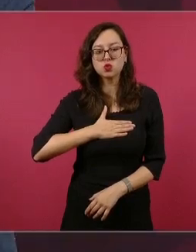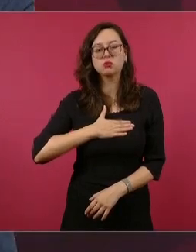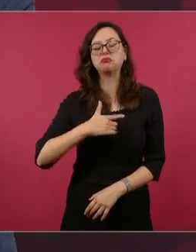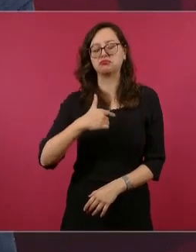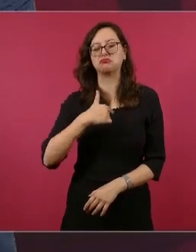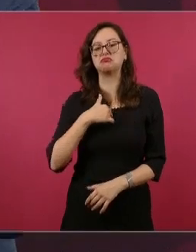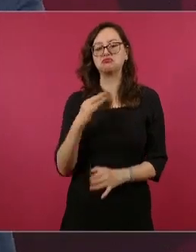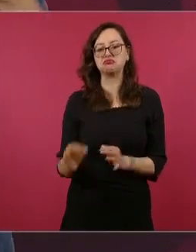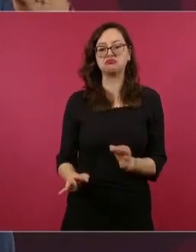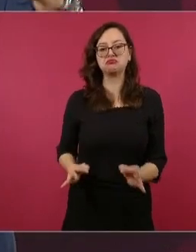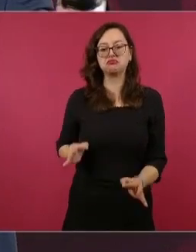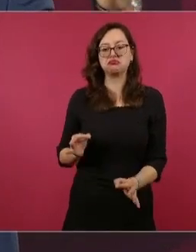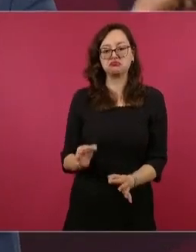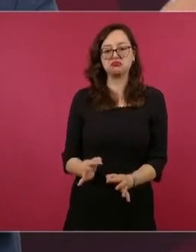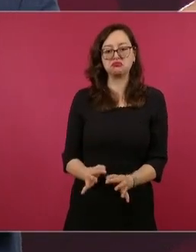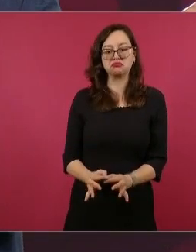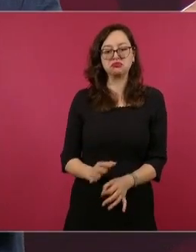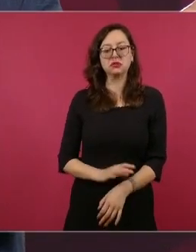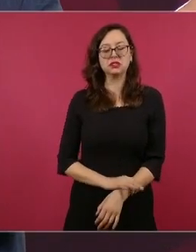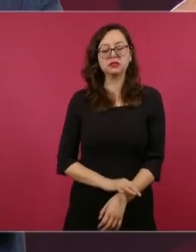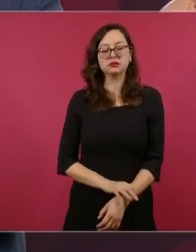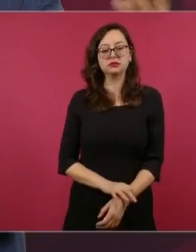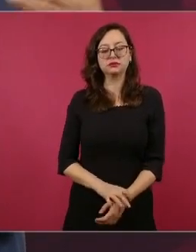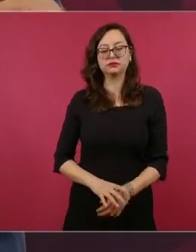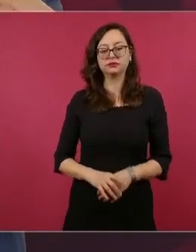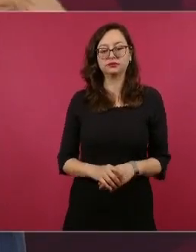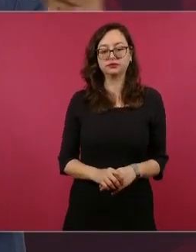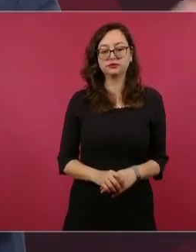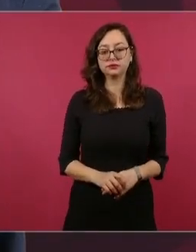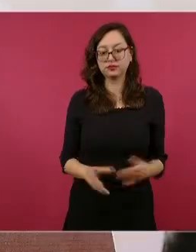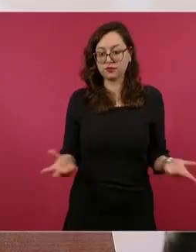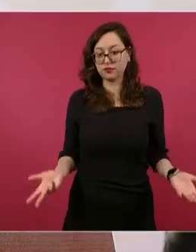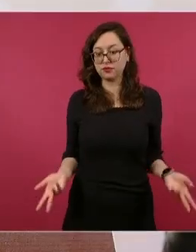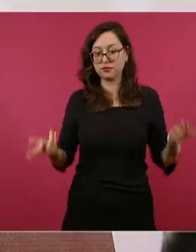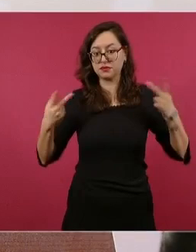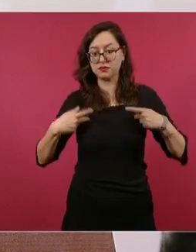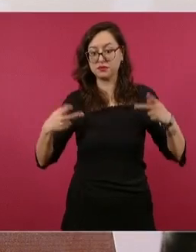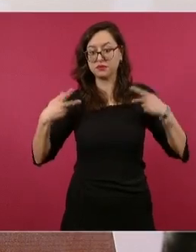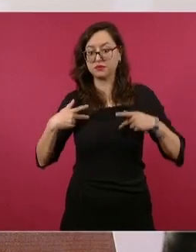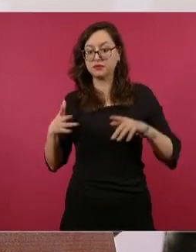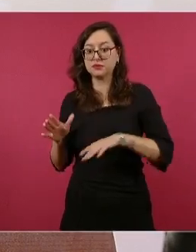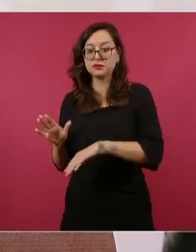y hablarle a la gente con toda